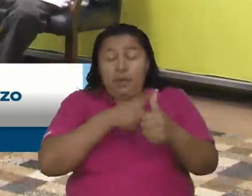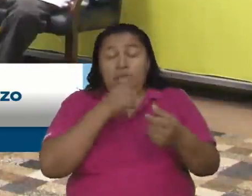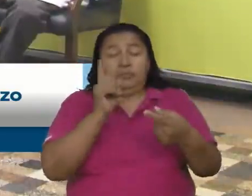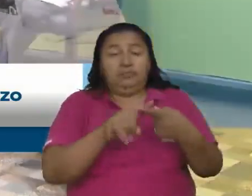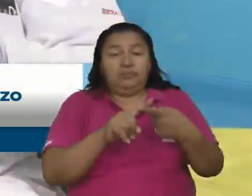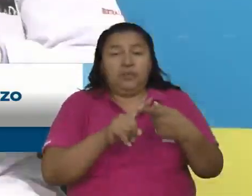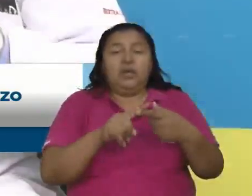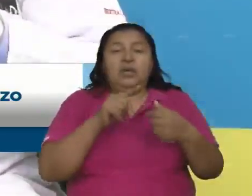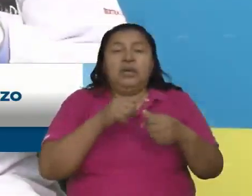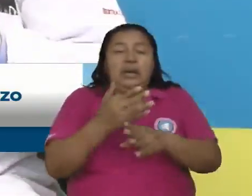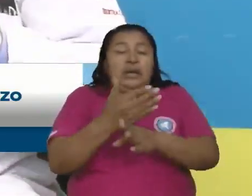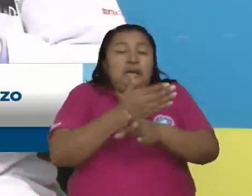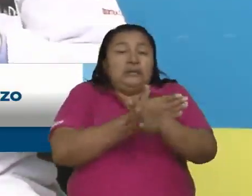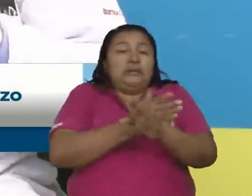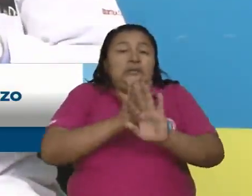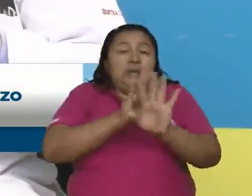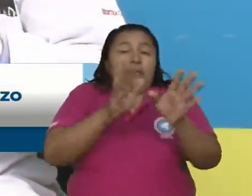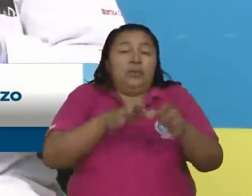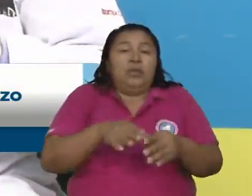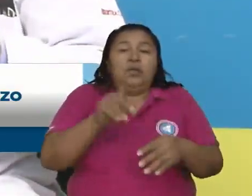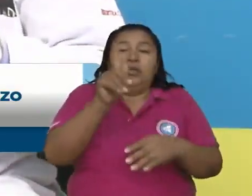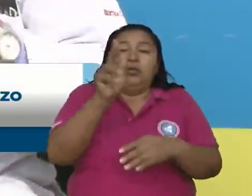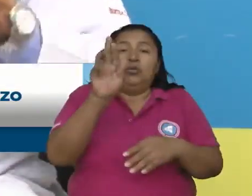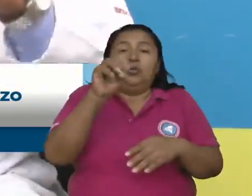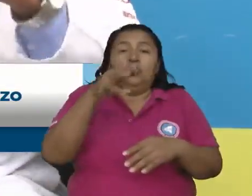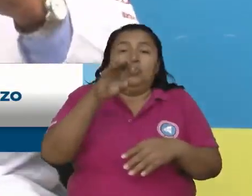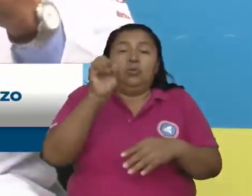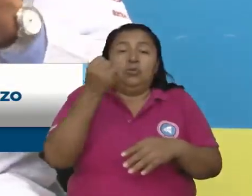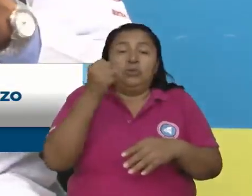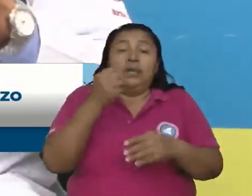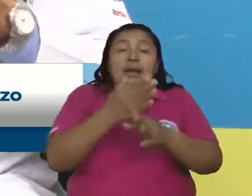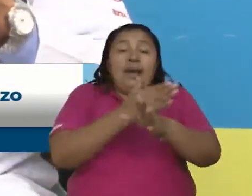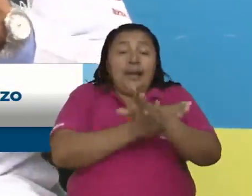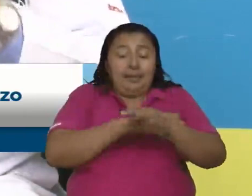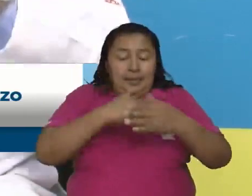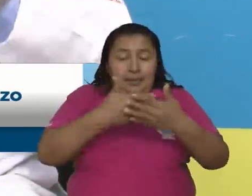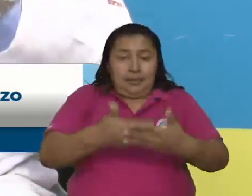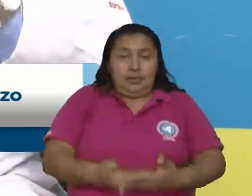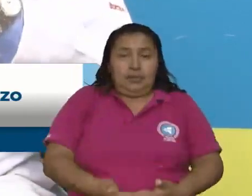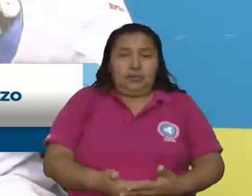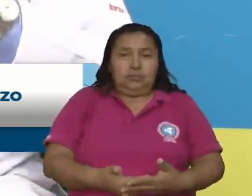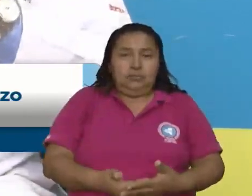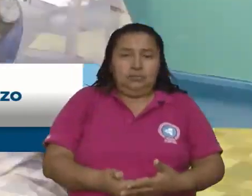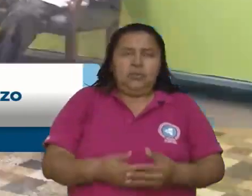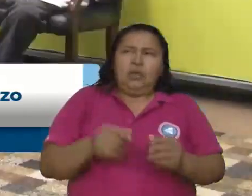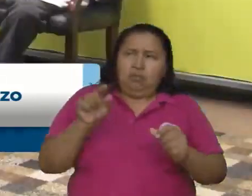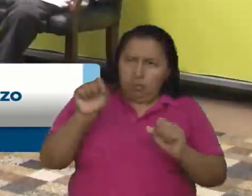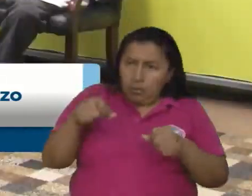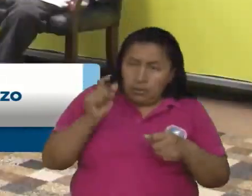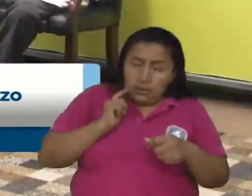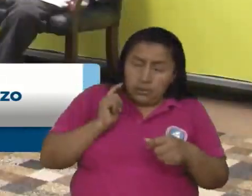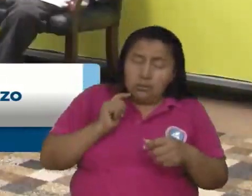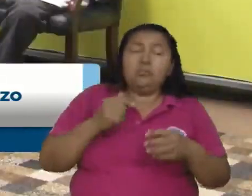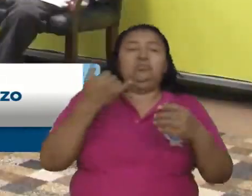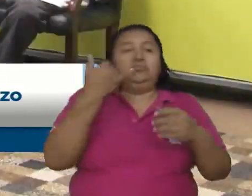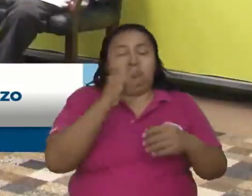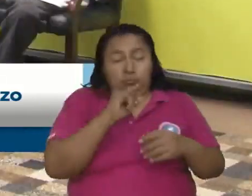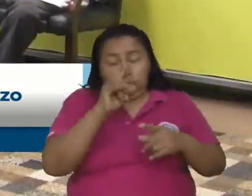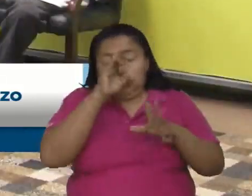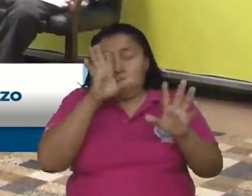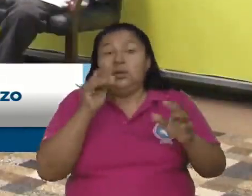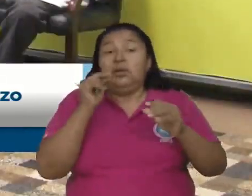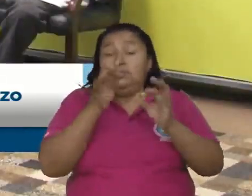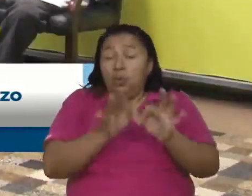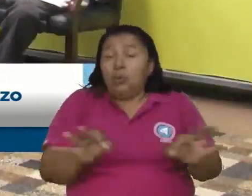el antecedente de esa mujer de una trombosis venosa profunda antes de salir embarazada. O sea, pudo haberla tenido. Claro, y eso es importante que las